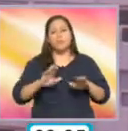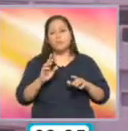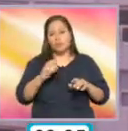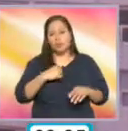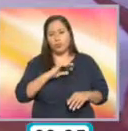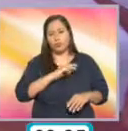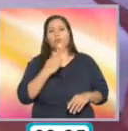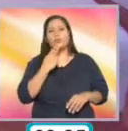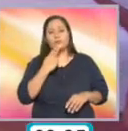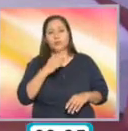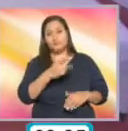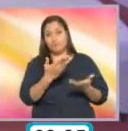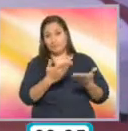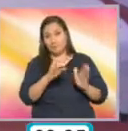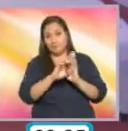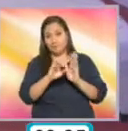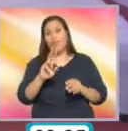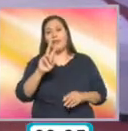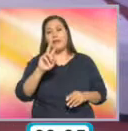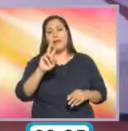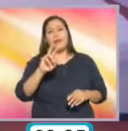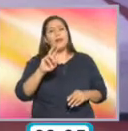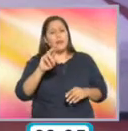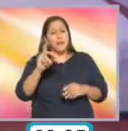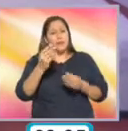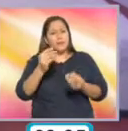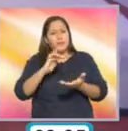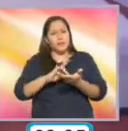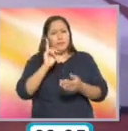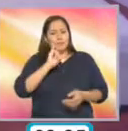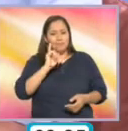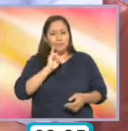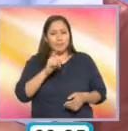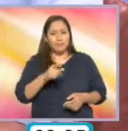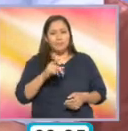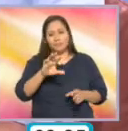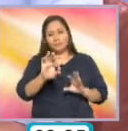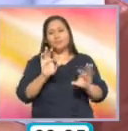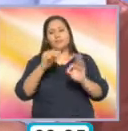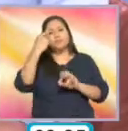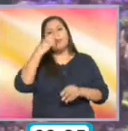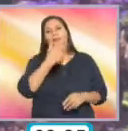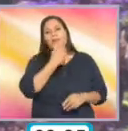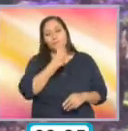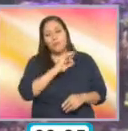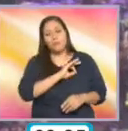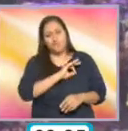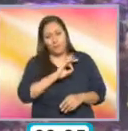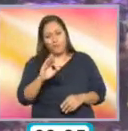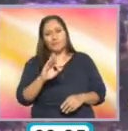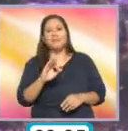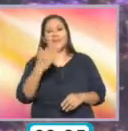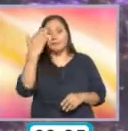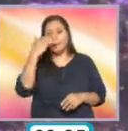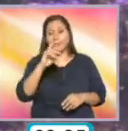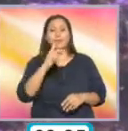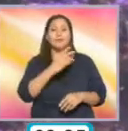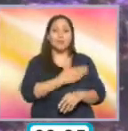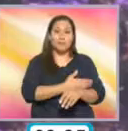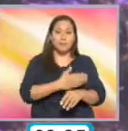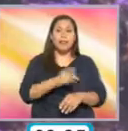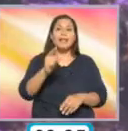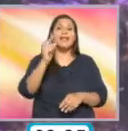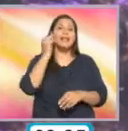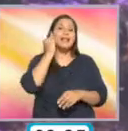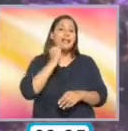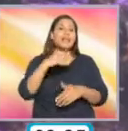Pues ahí lo tenemos. Padrísimos. Wendy, muchísimas gracias. Muchas gracias. Grandes opciones para los hombres. Ya sabemos, compañeras, el cumpleaños de Enrique se